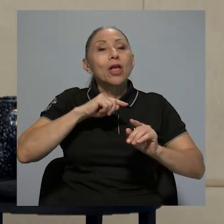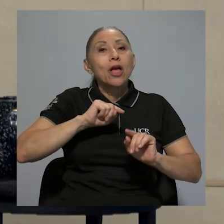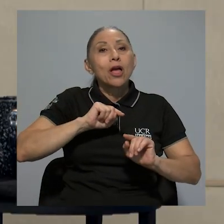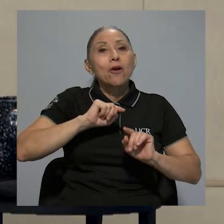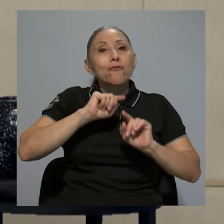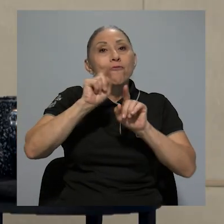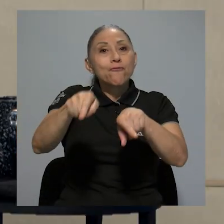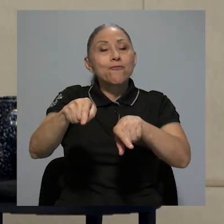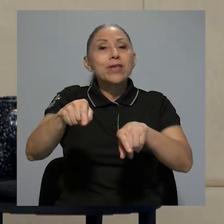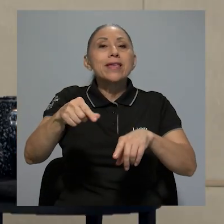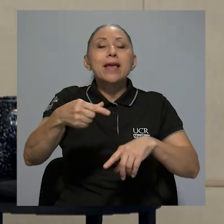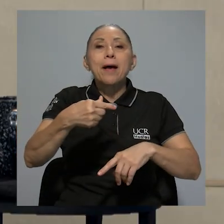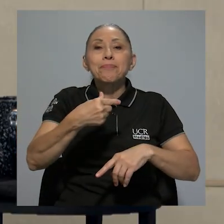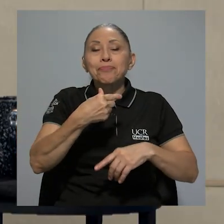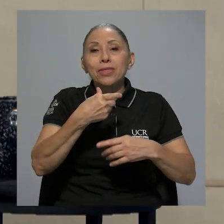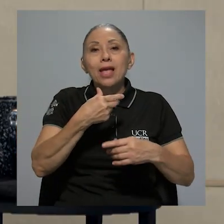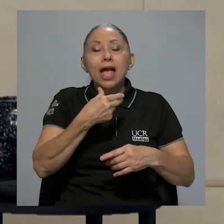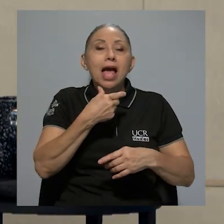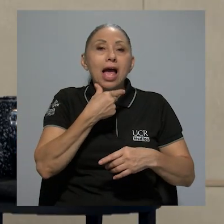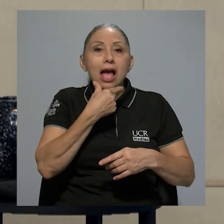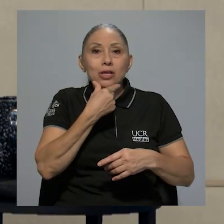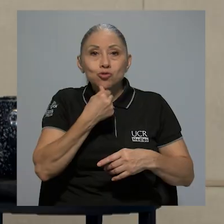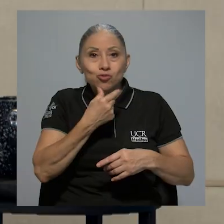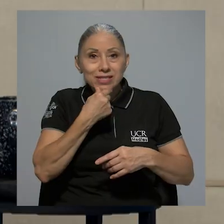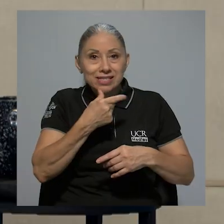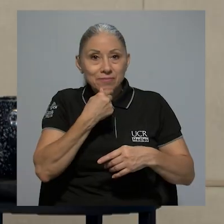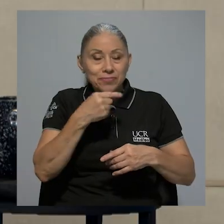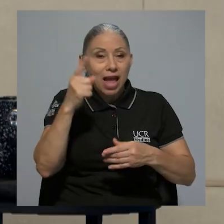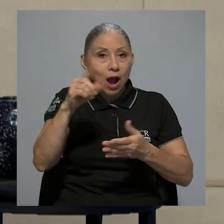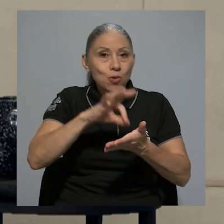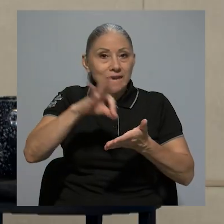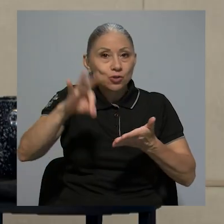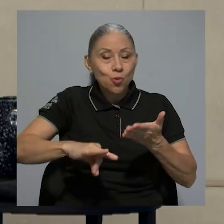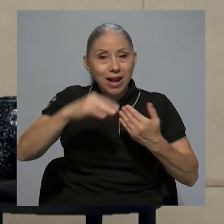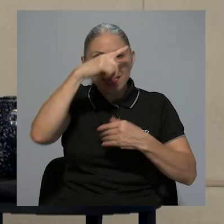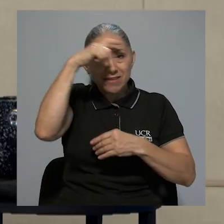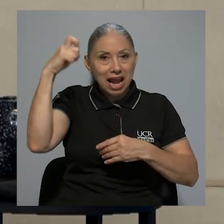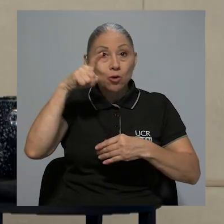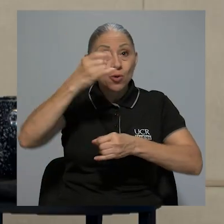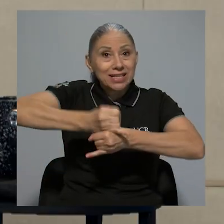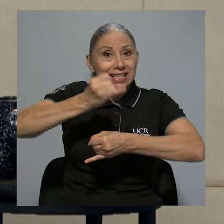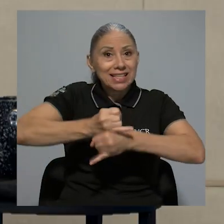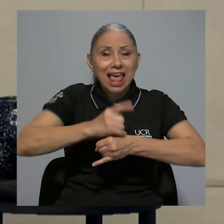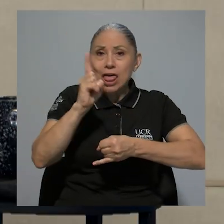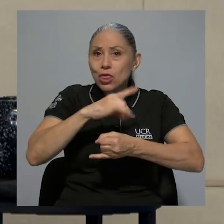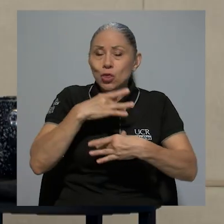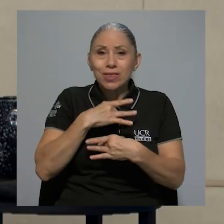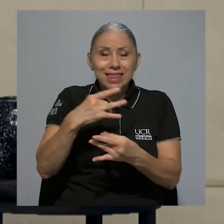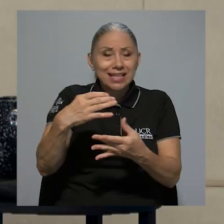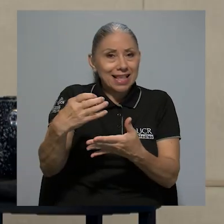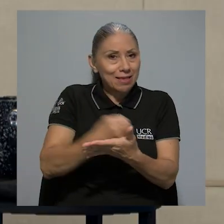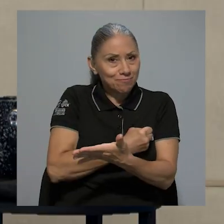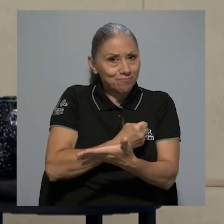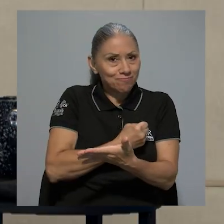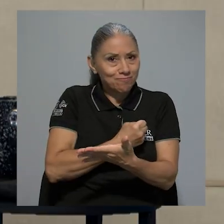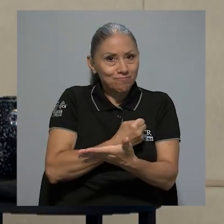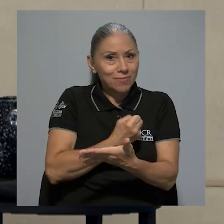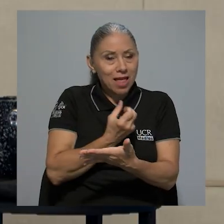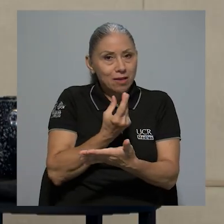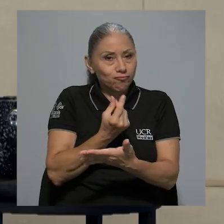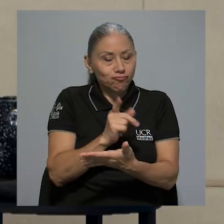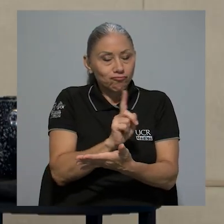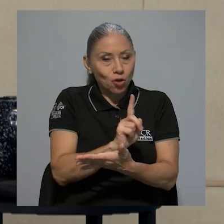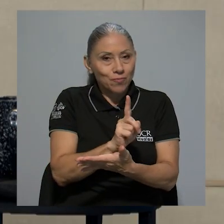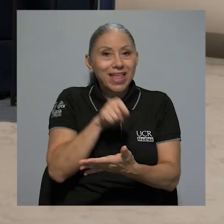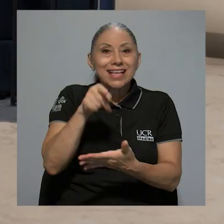en Suiza de una entidad, digamos, sin fines de lucro que se llama el Daylight Academy o la Academia de Luz